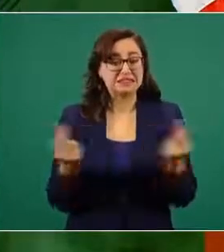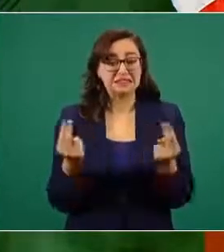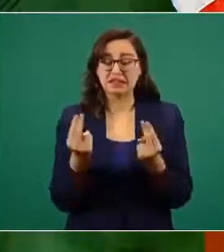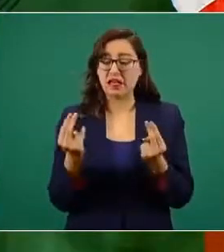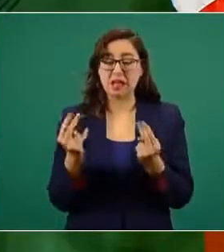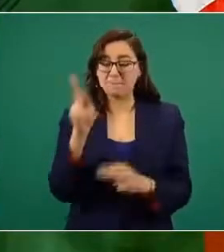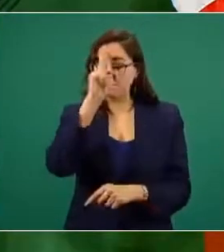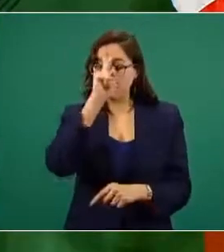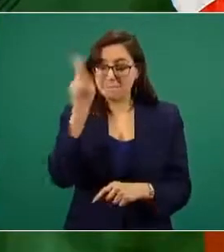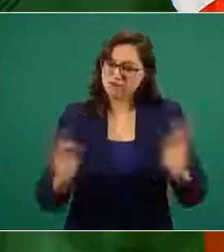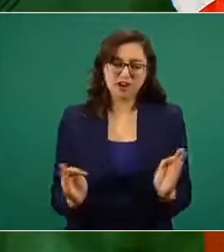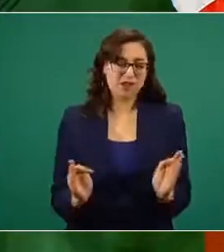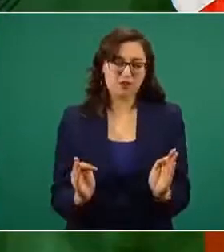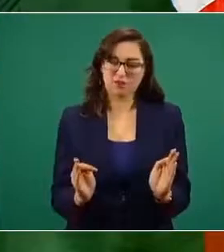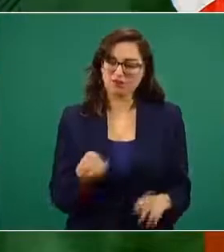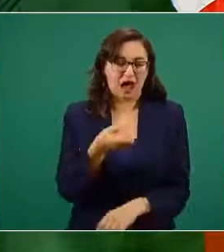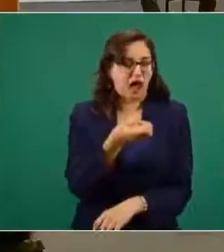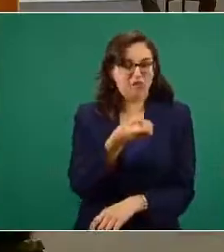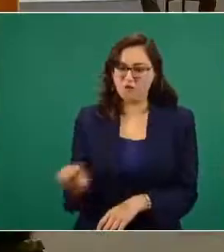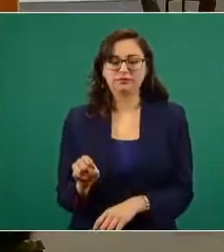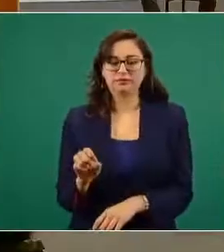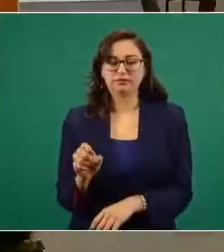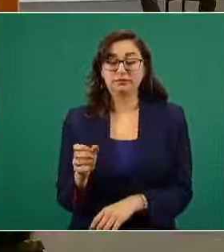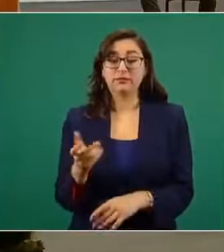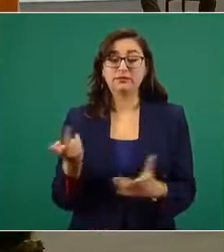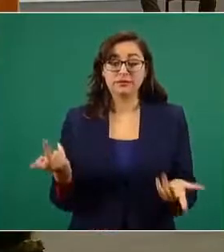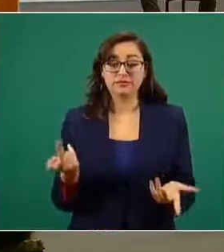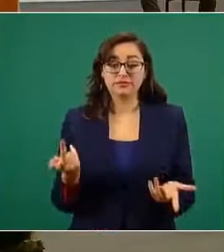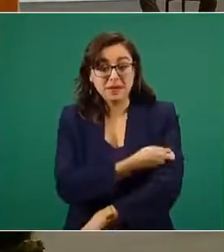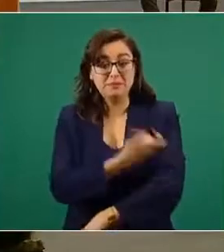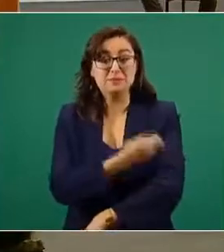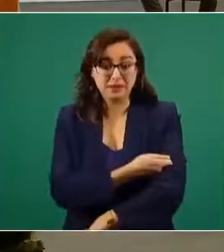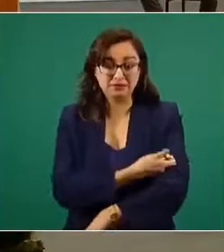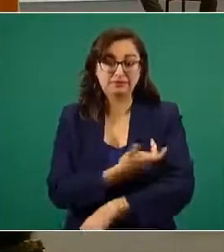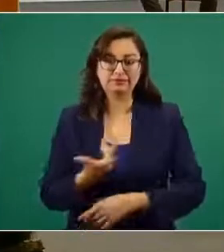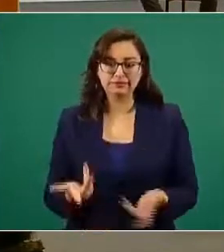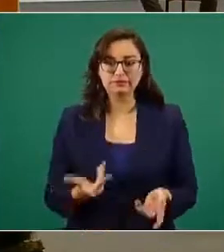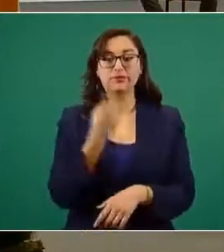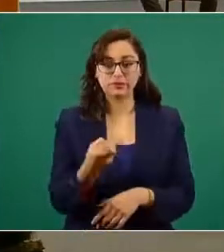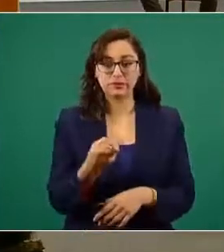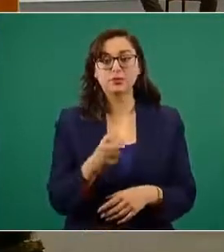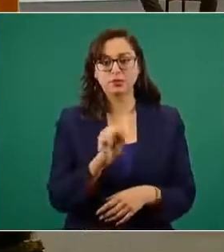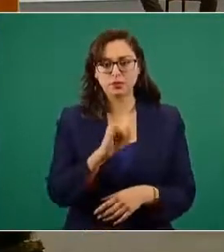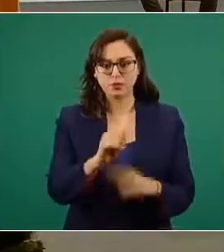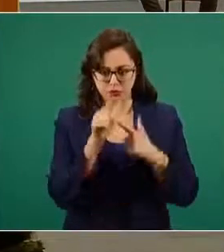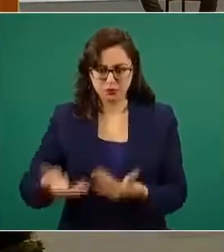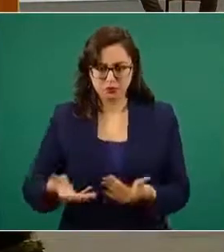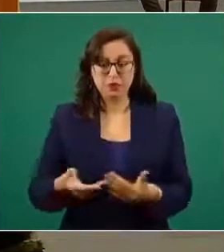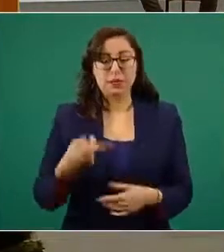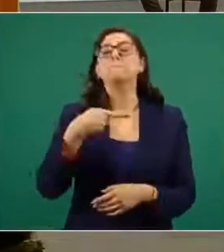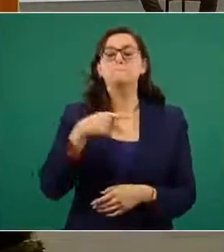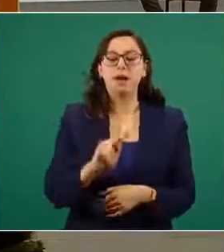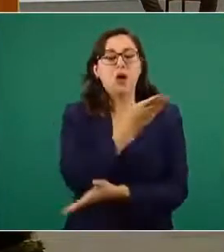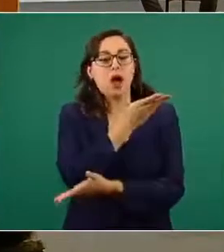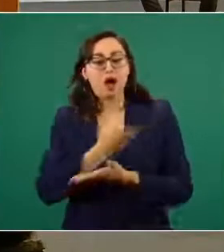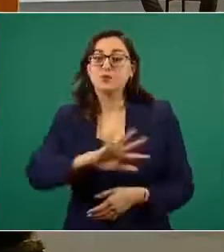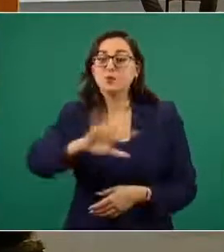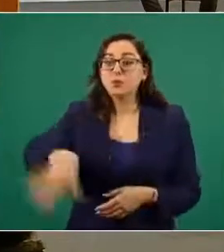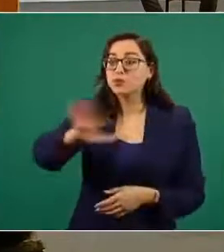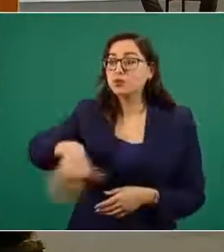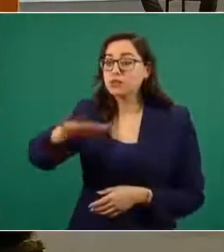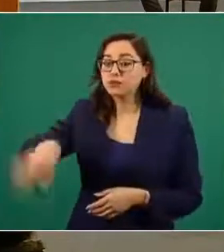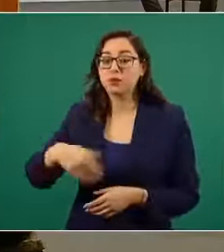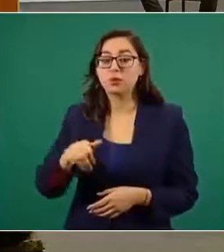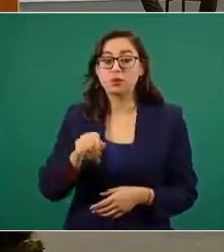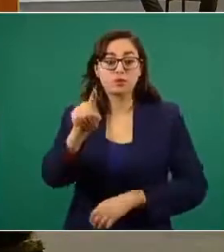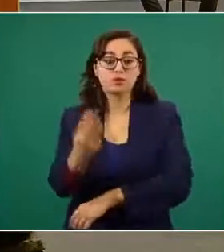de enfriamiento que requiere, las bajas temperaturas, y son 2 dosis. Entonces se va a seguir. Pero estamos buscando contar con